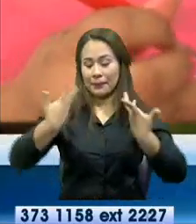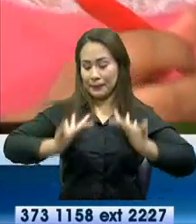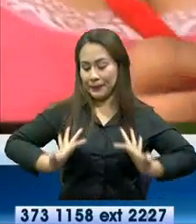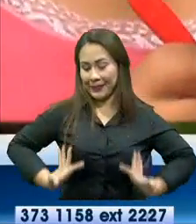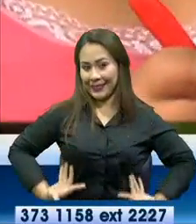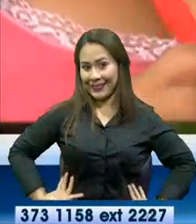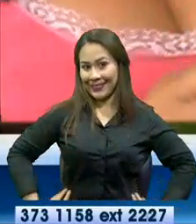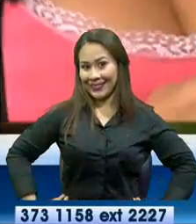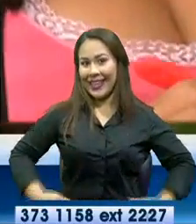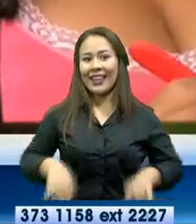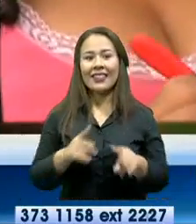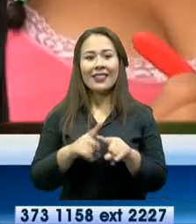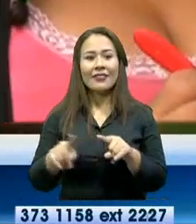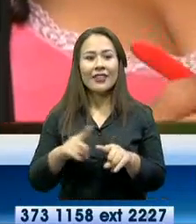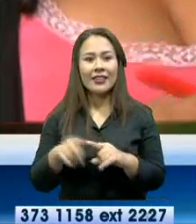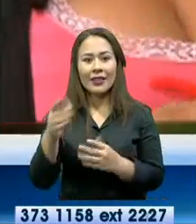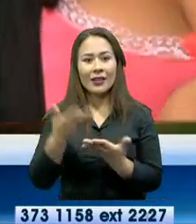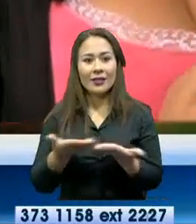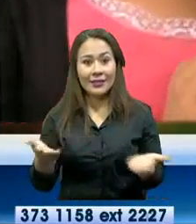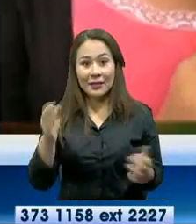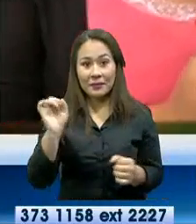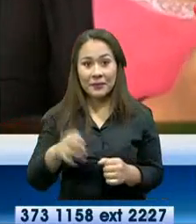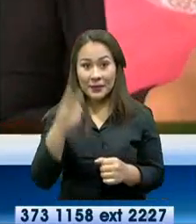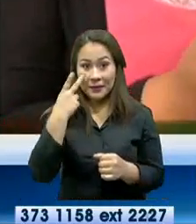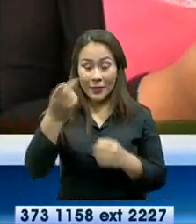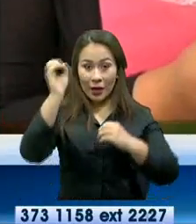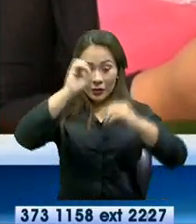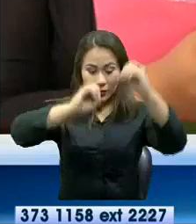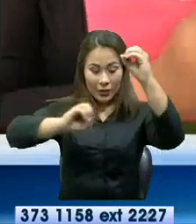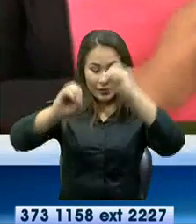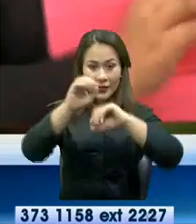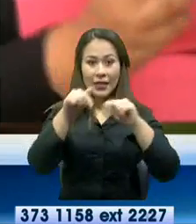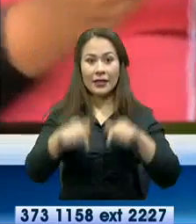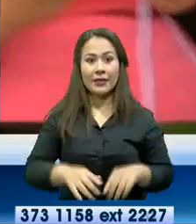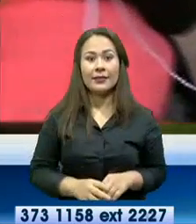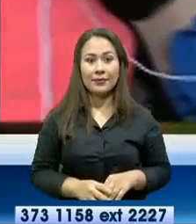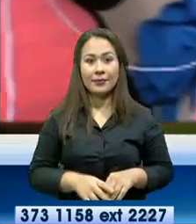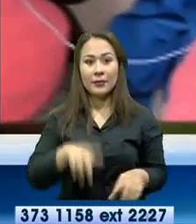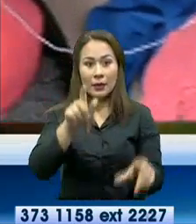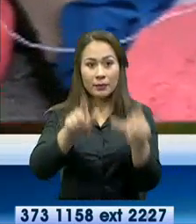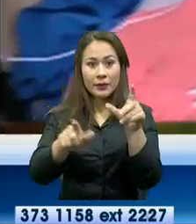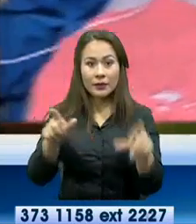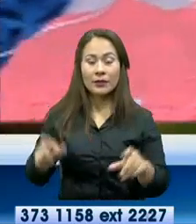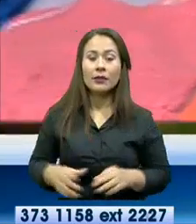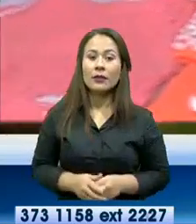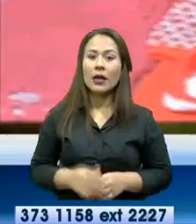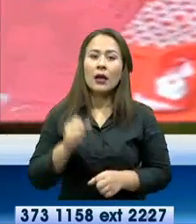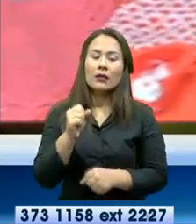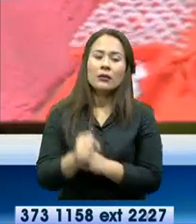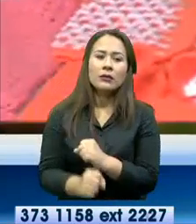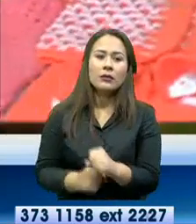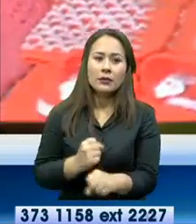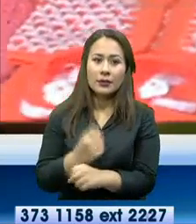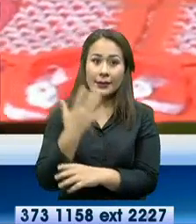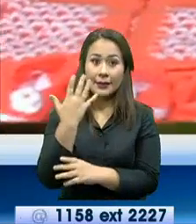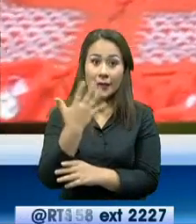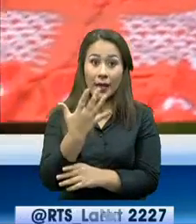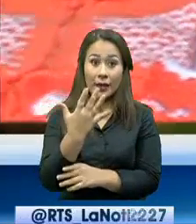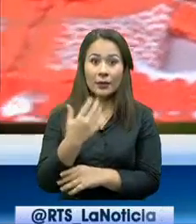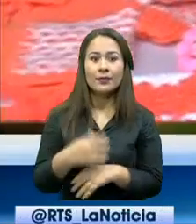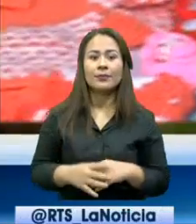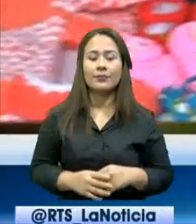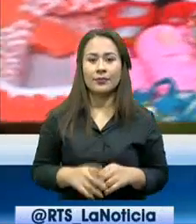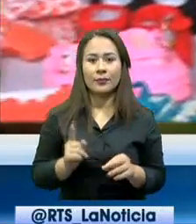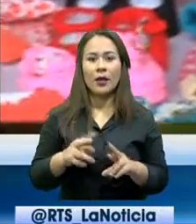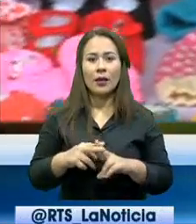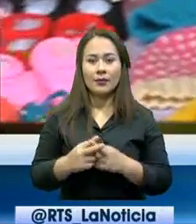vestidos y un infinidad de cosas como ustedes pueden observar aquí. Estas personas, pues, desde hace 5 años han emprendido